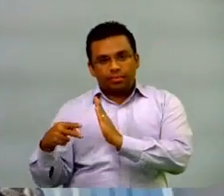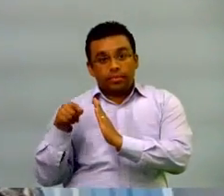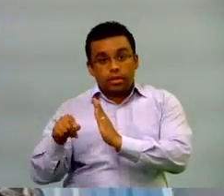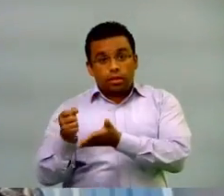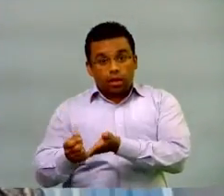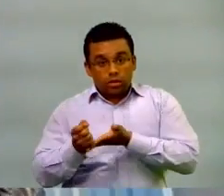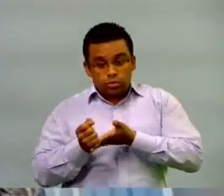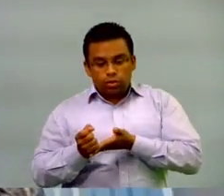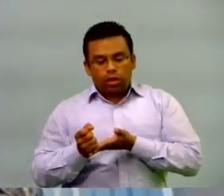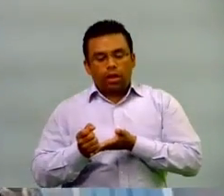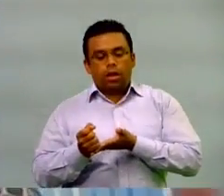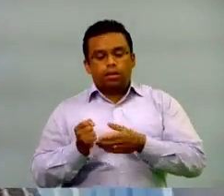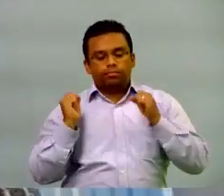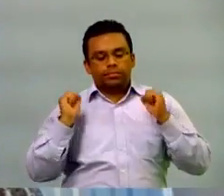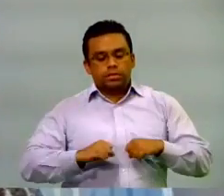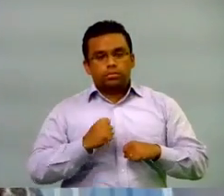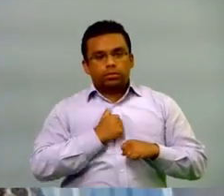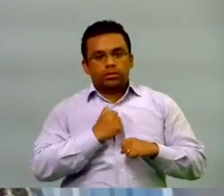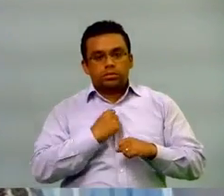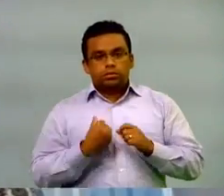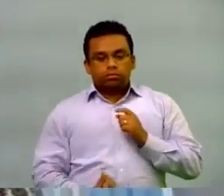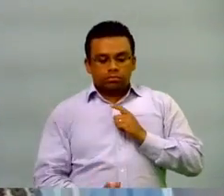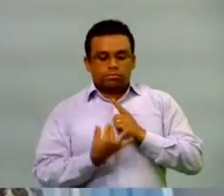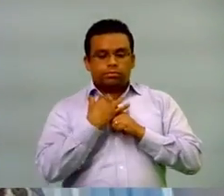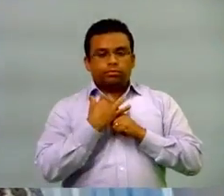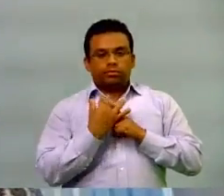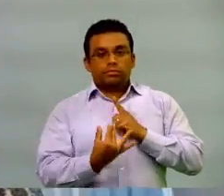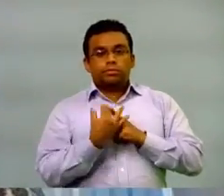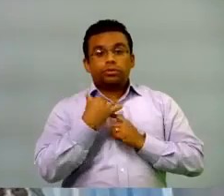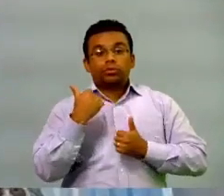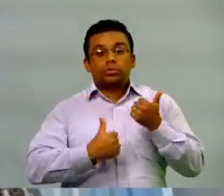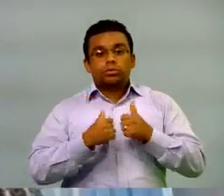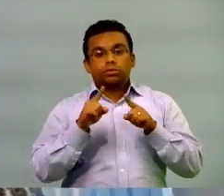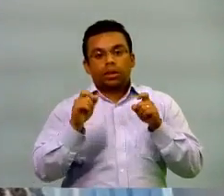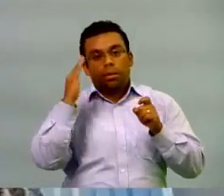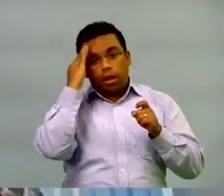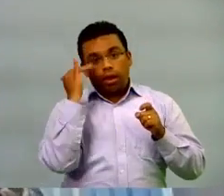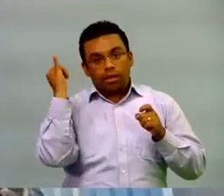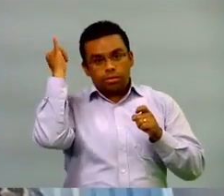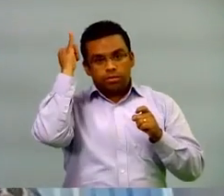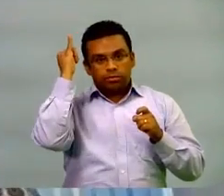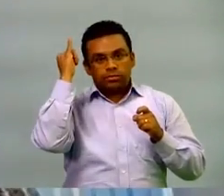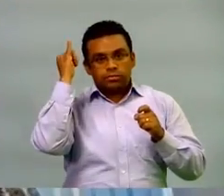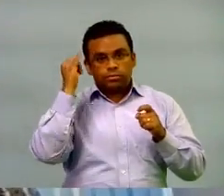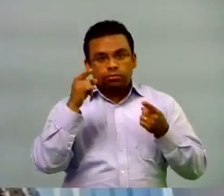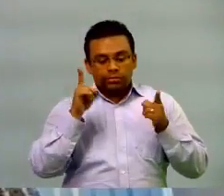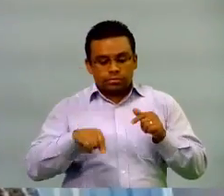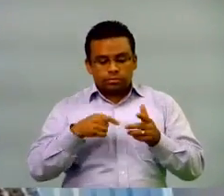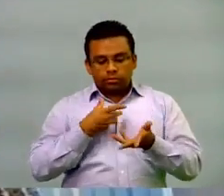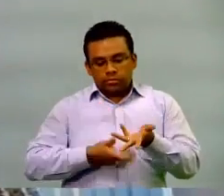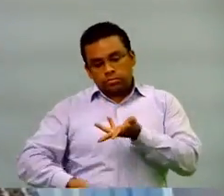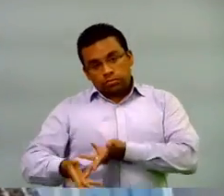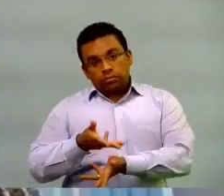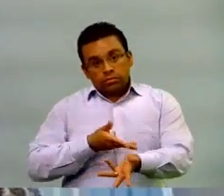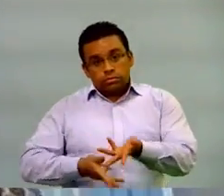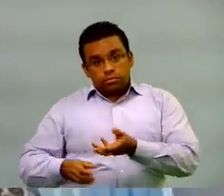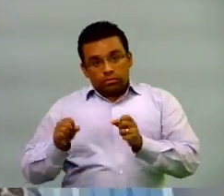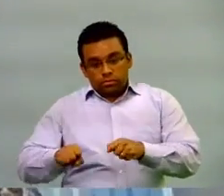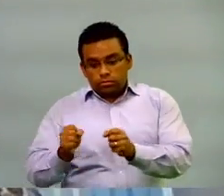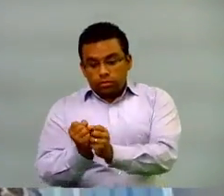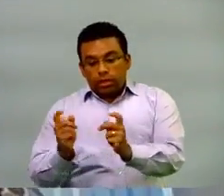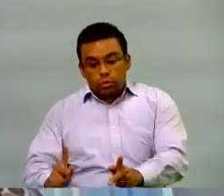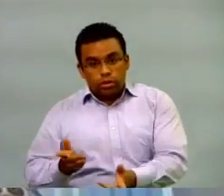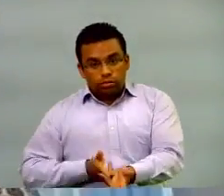son capaces de trascender su sector académico específico, colaborar con otros docentes